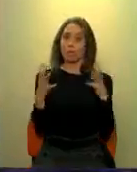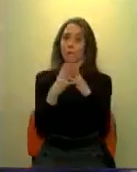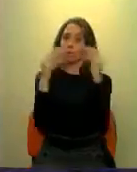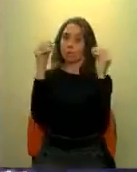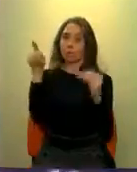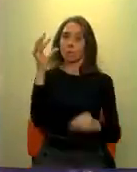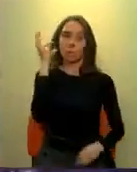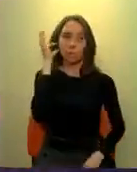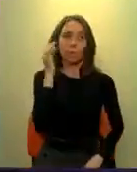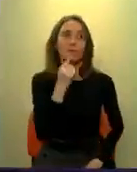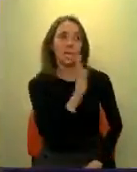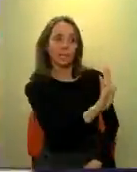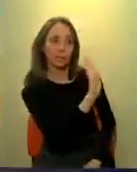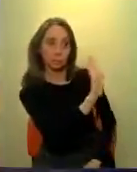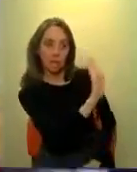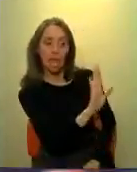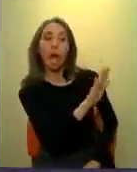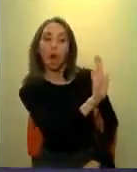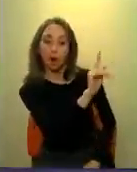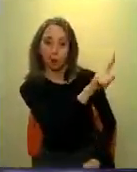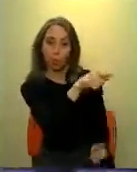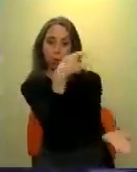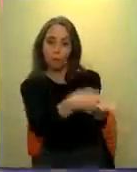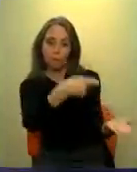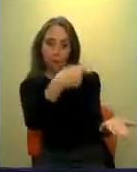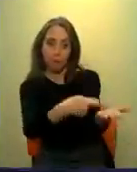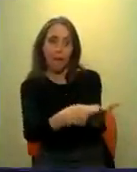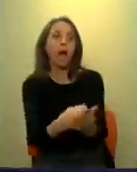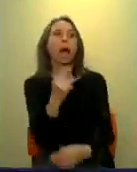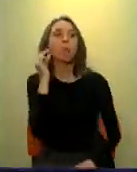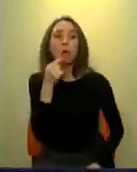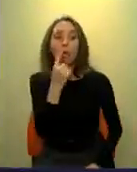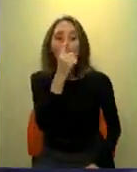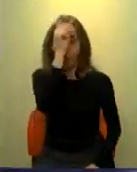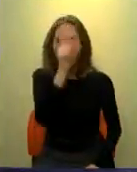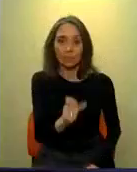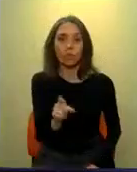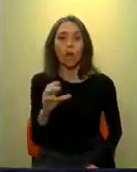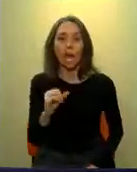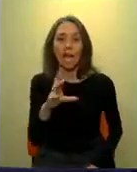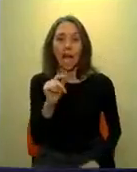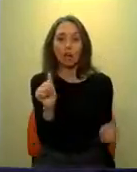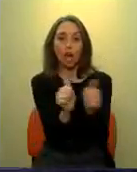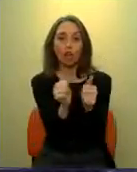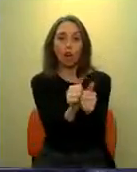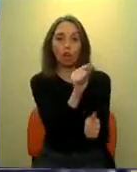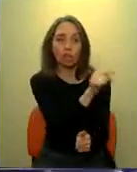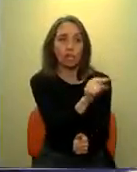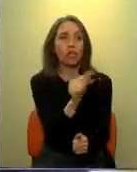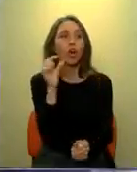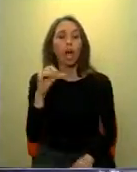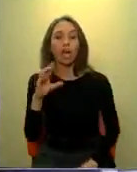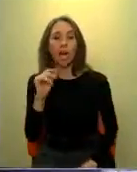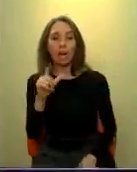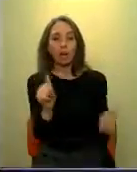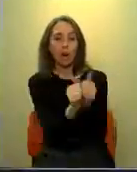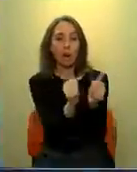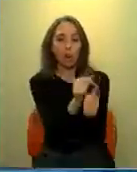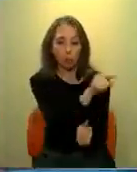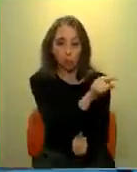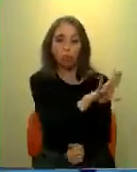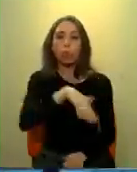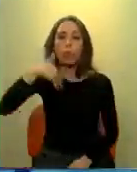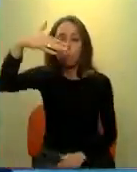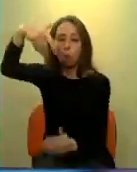Espérate lo que te va a pasar. Todo. Oye, hay un, vaya a pagar. Hay una persona tú, mira, justa. Mira, la Carola estuvo contigo. La Carola estuvo contigo. Con ella. Vas a pagar.